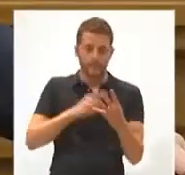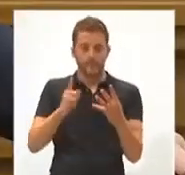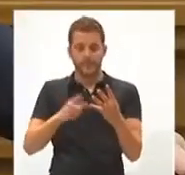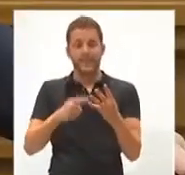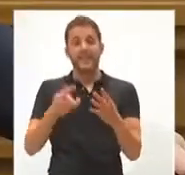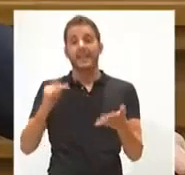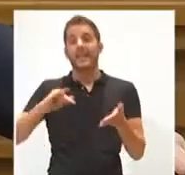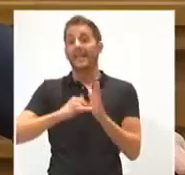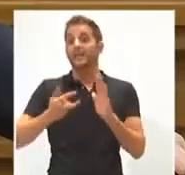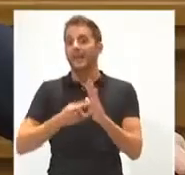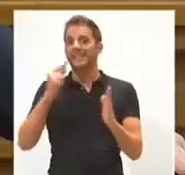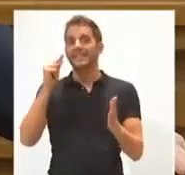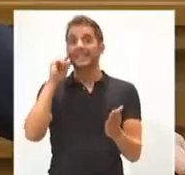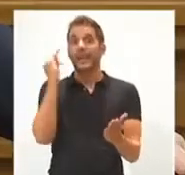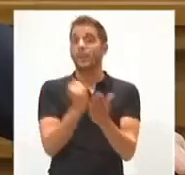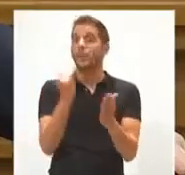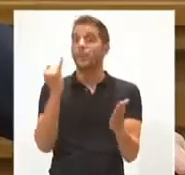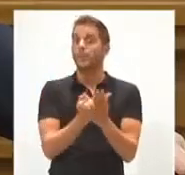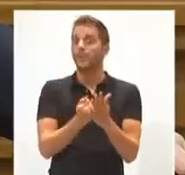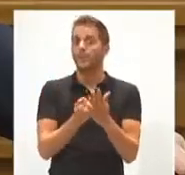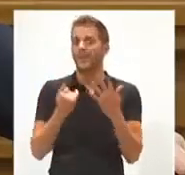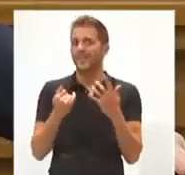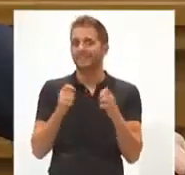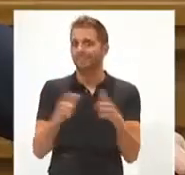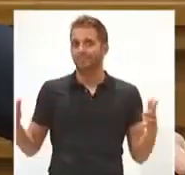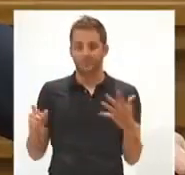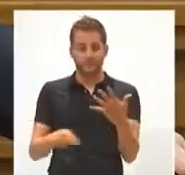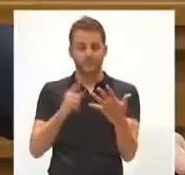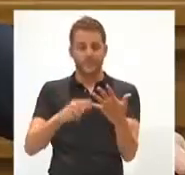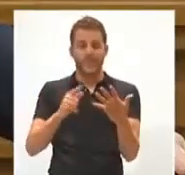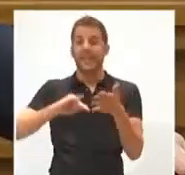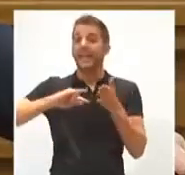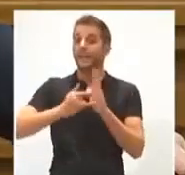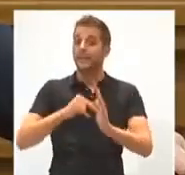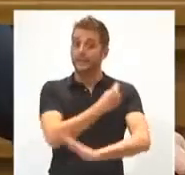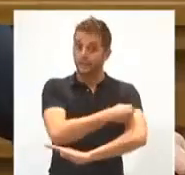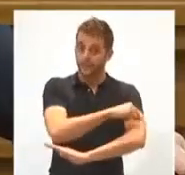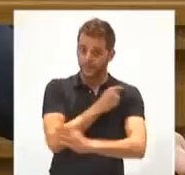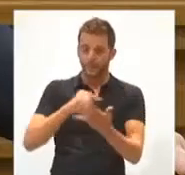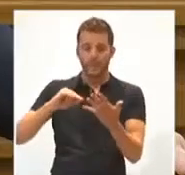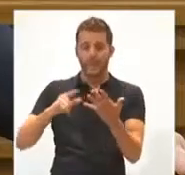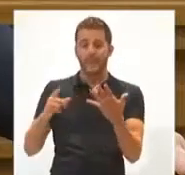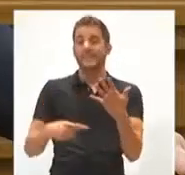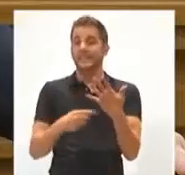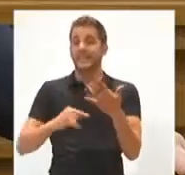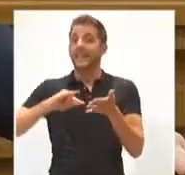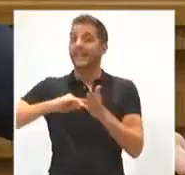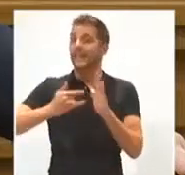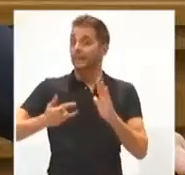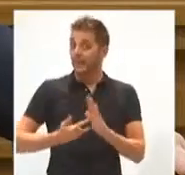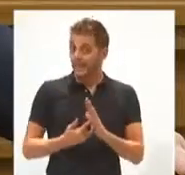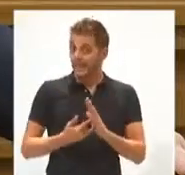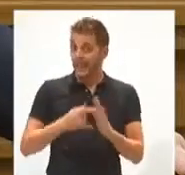el plan de vacunación el plan de rescate de autónomos muchos son ya hosteleros el plan de rescate a las